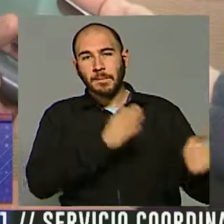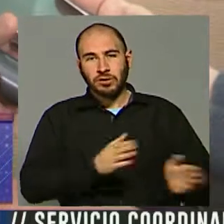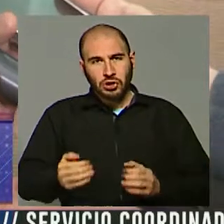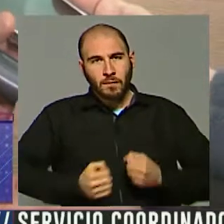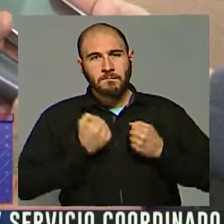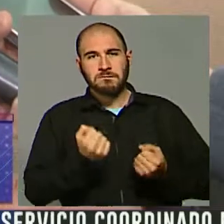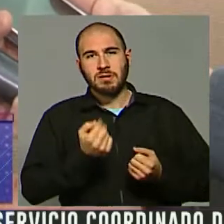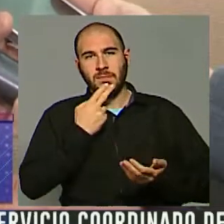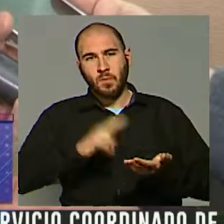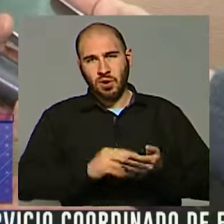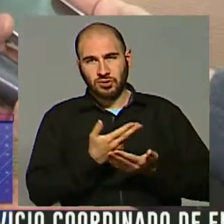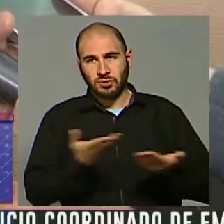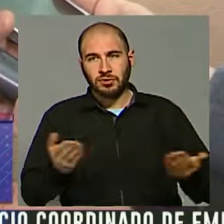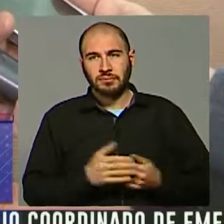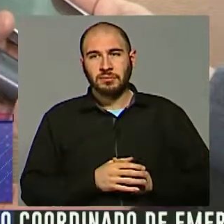consolidación fiscal.